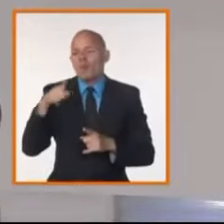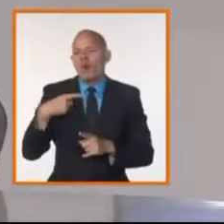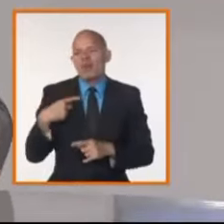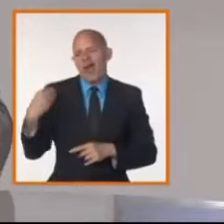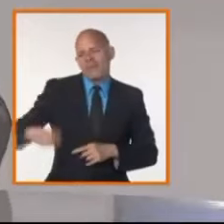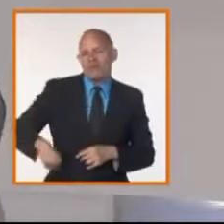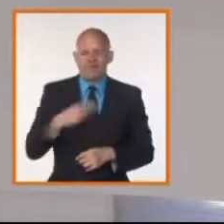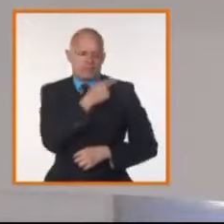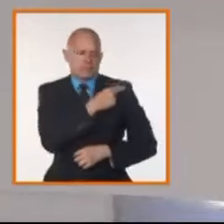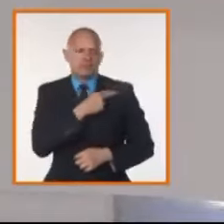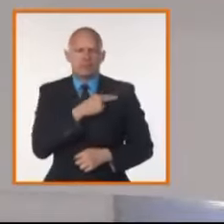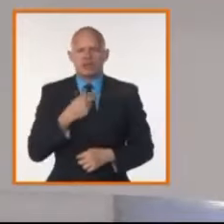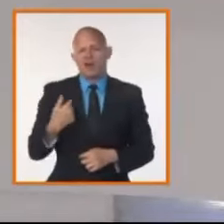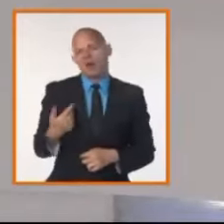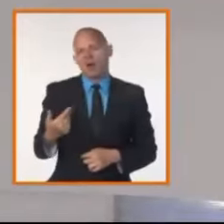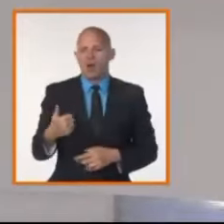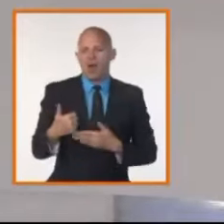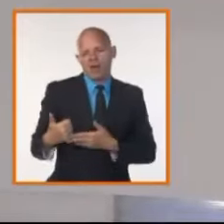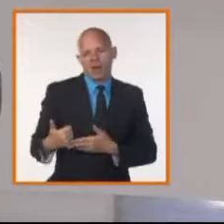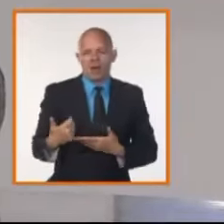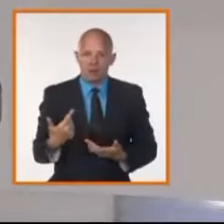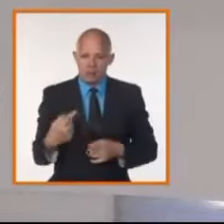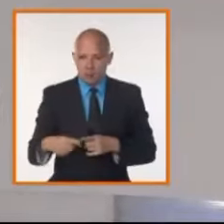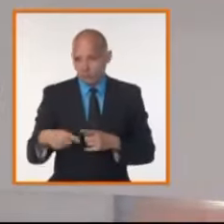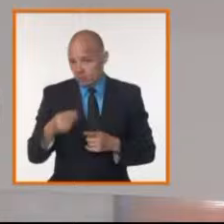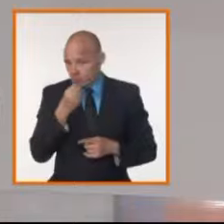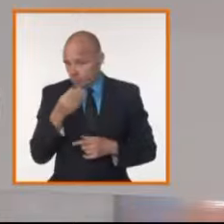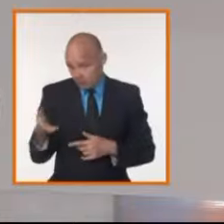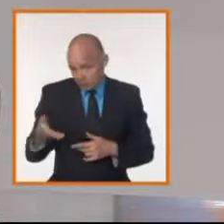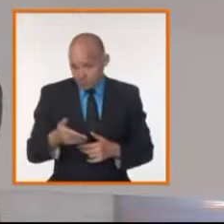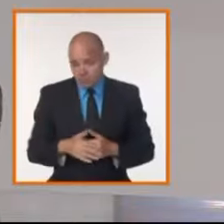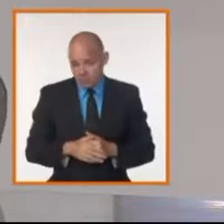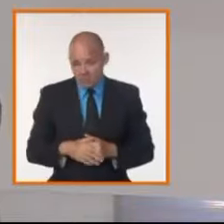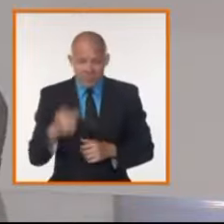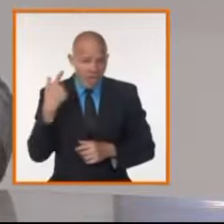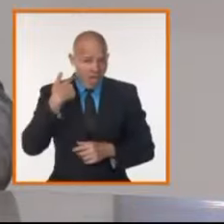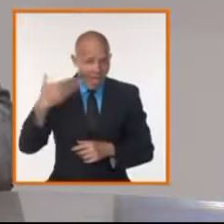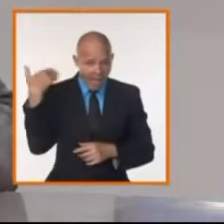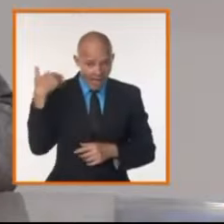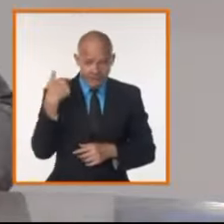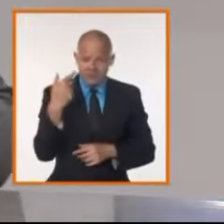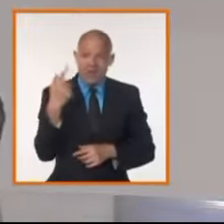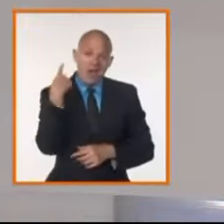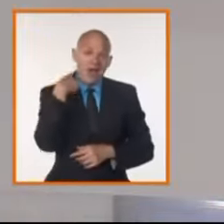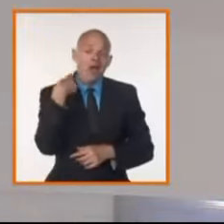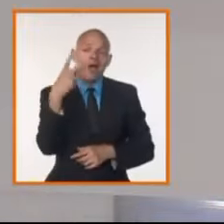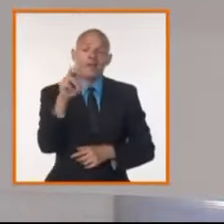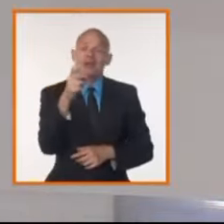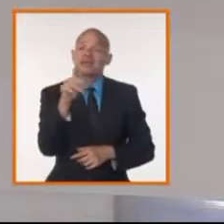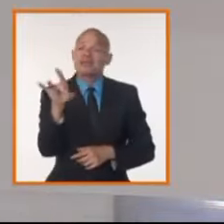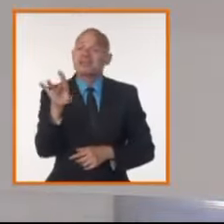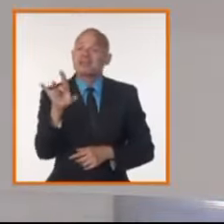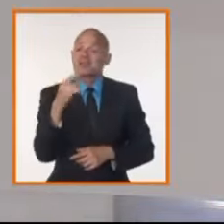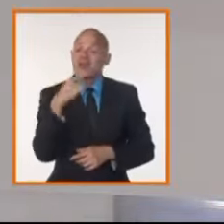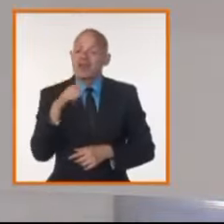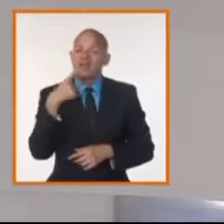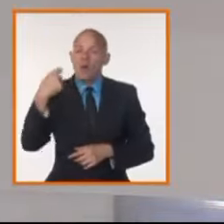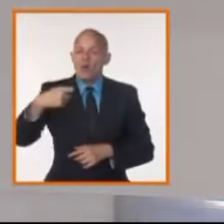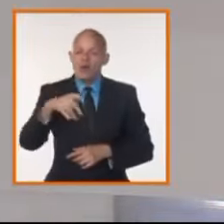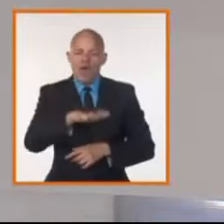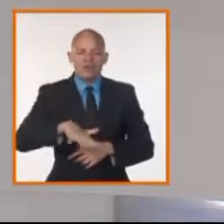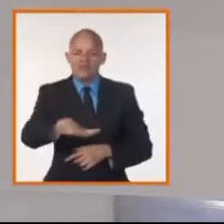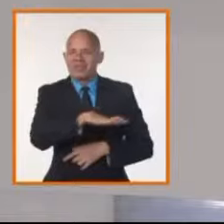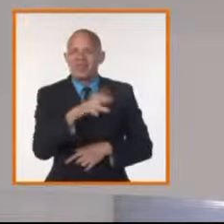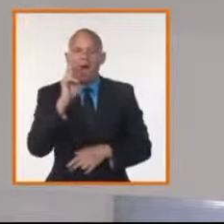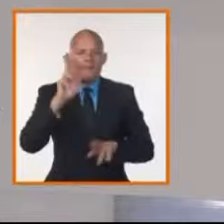Qué pasó En aquel momento el el el el Jurado no se pone de acuerdo eso le permite salir